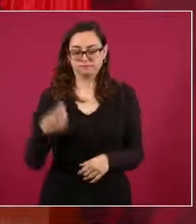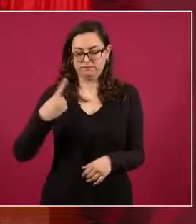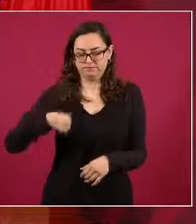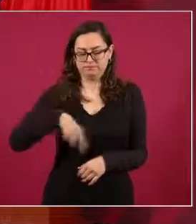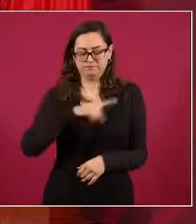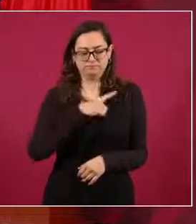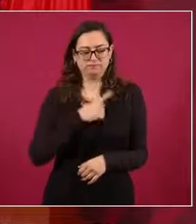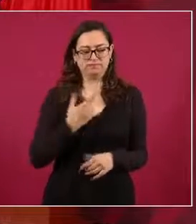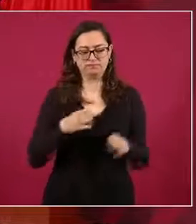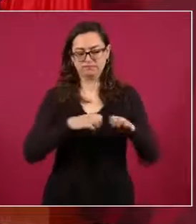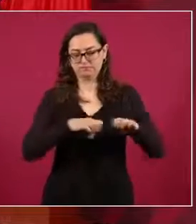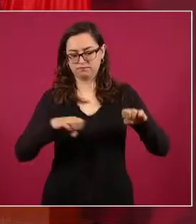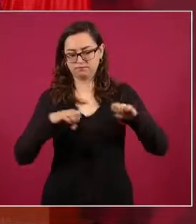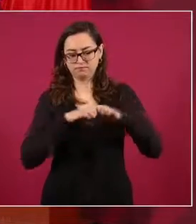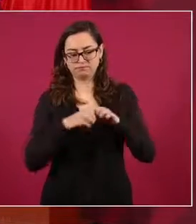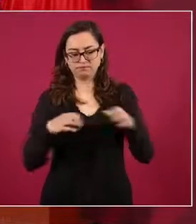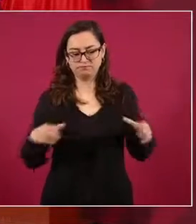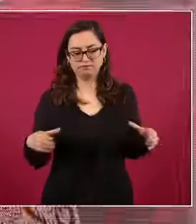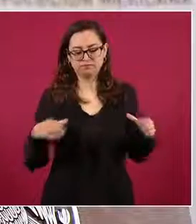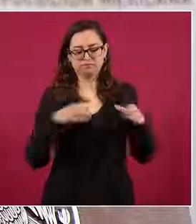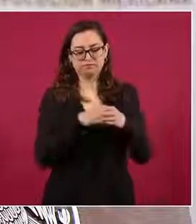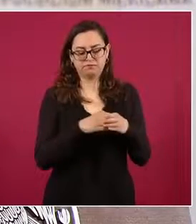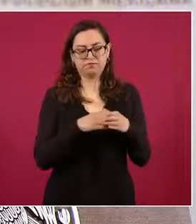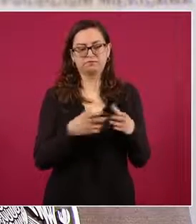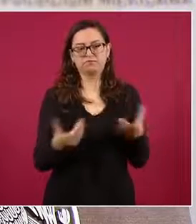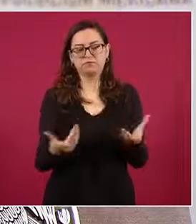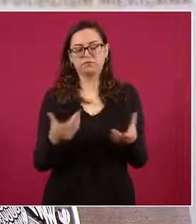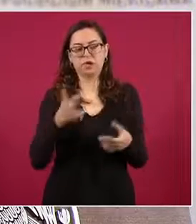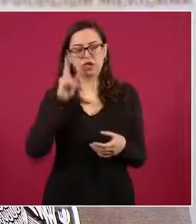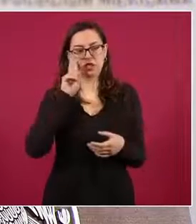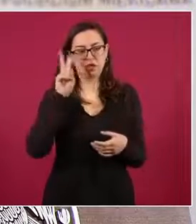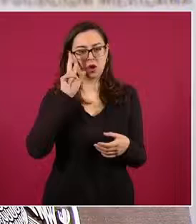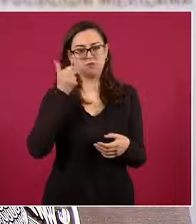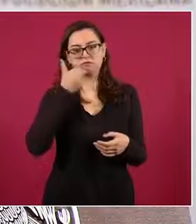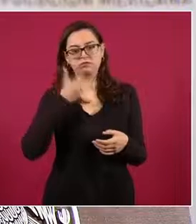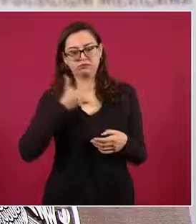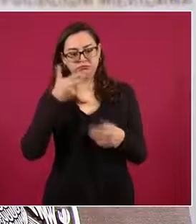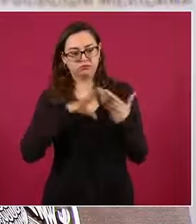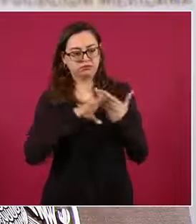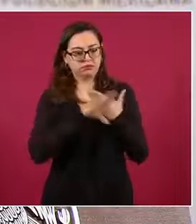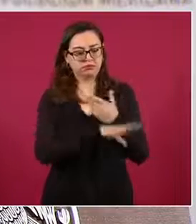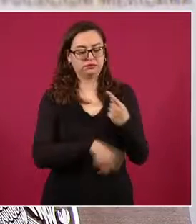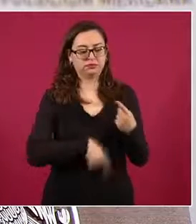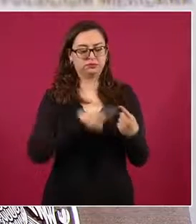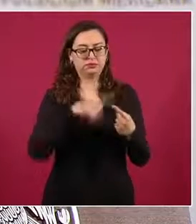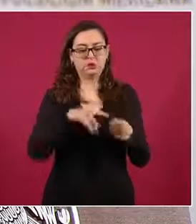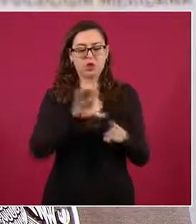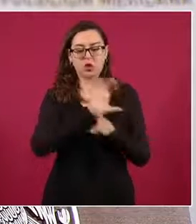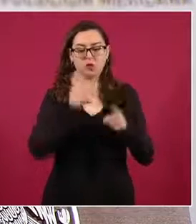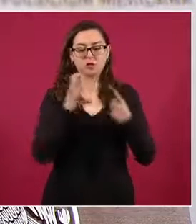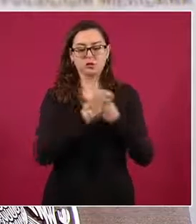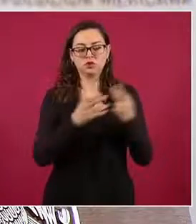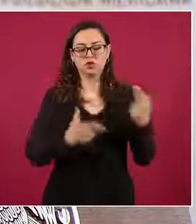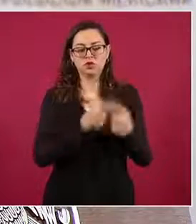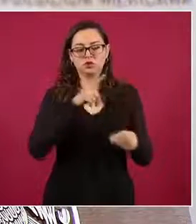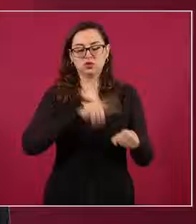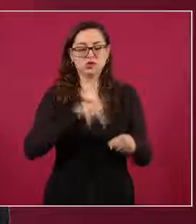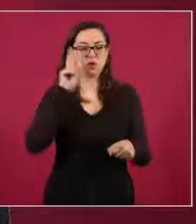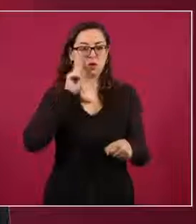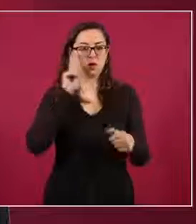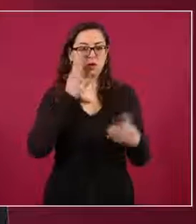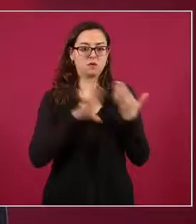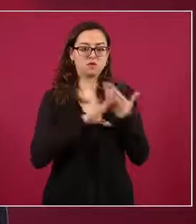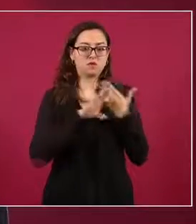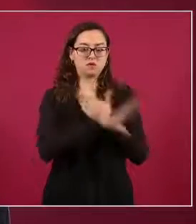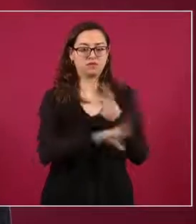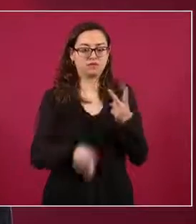un conglomerado de 3 agencias gubernamentales, la Comisión Nacional contra las Adicciones, el Secretariado Técnico